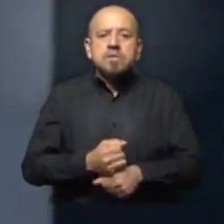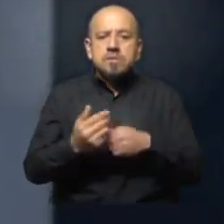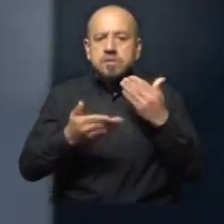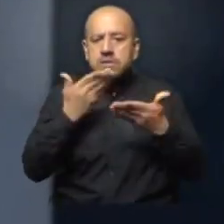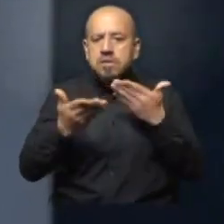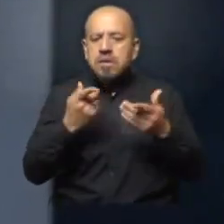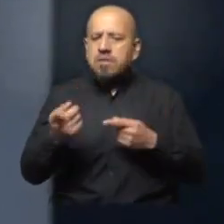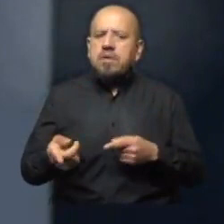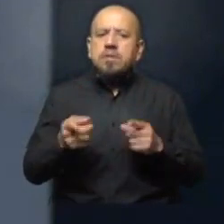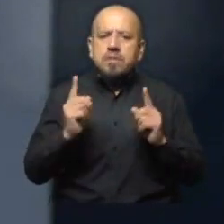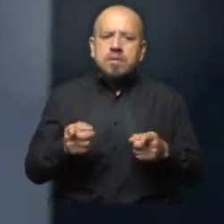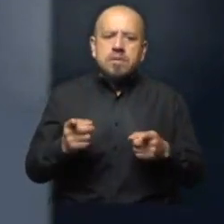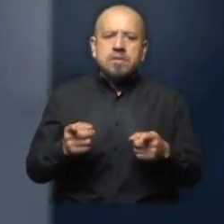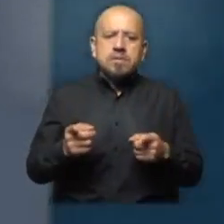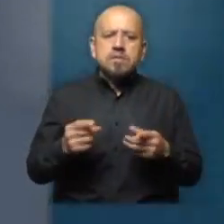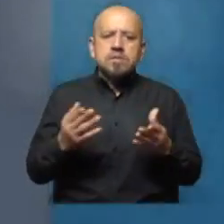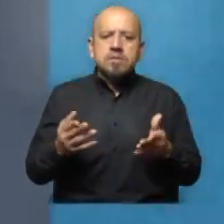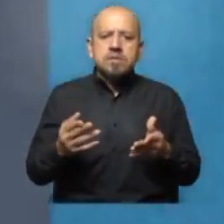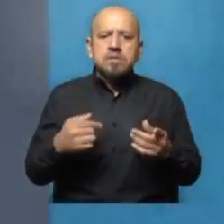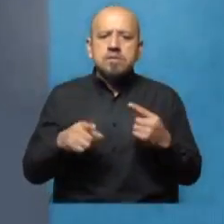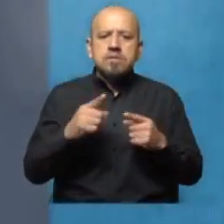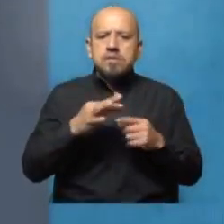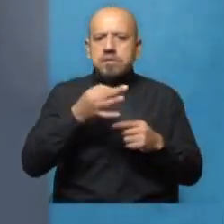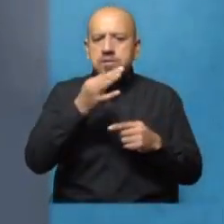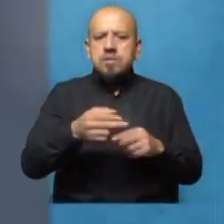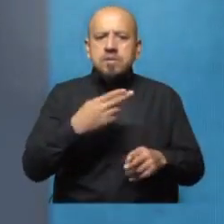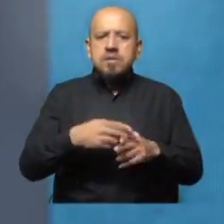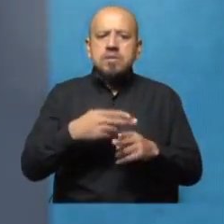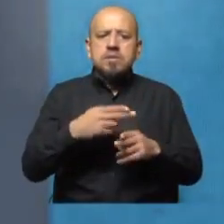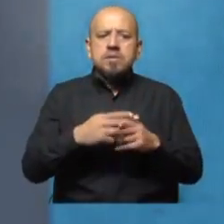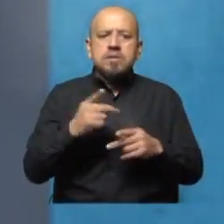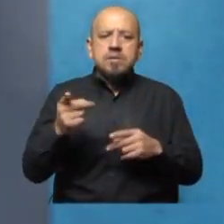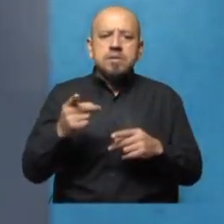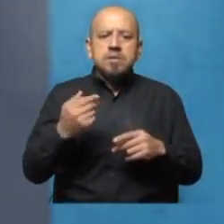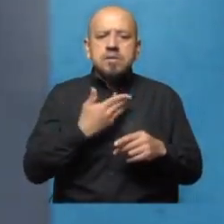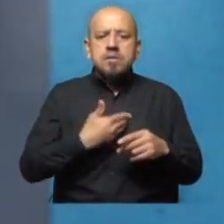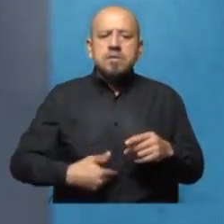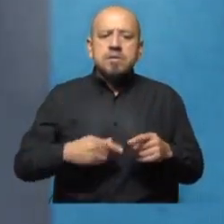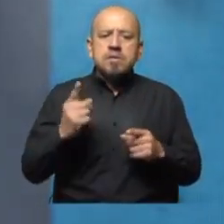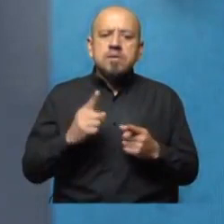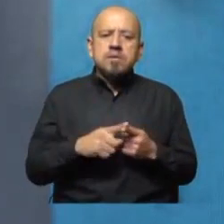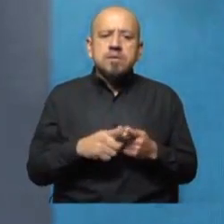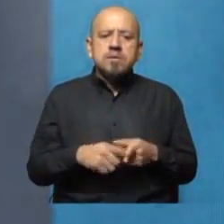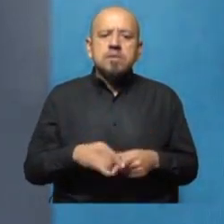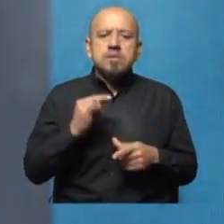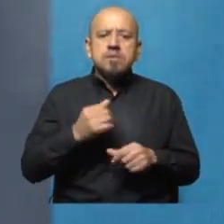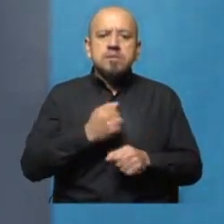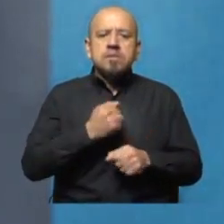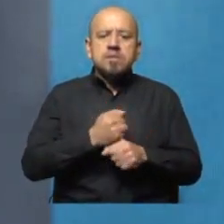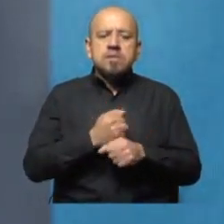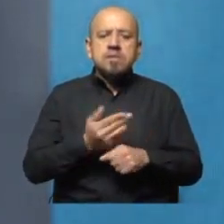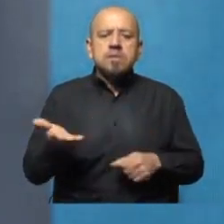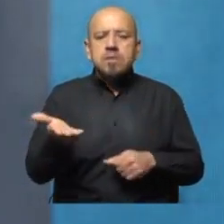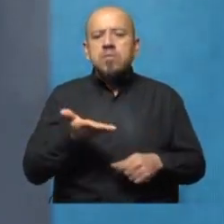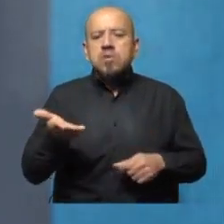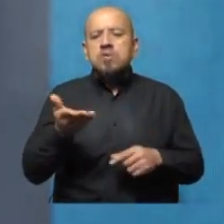tipo terrible al decir el nombre del dueño y si le damos a que los 18 arranque